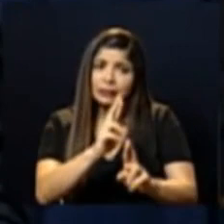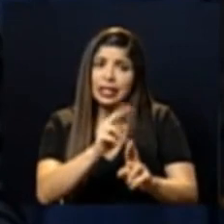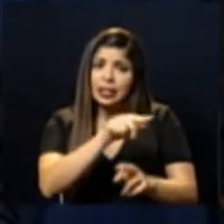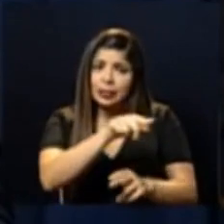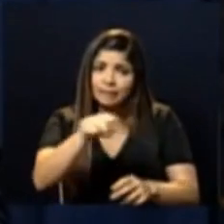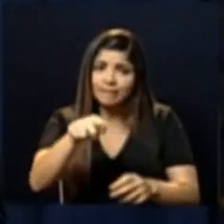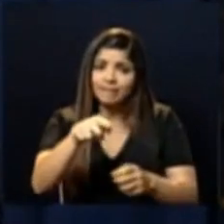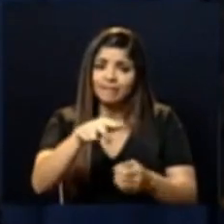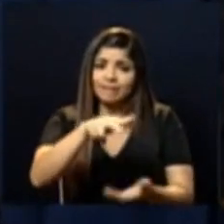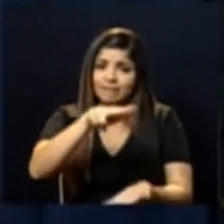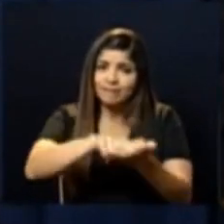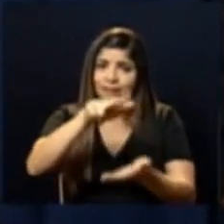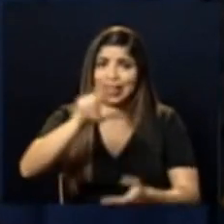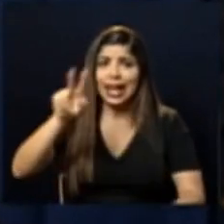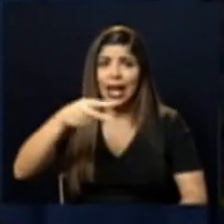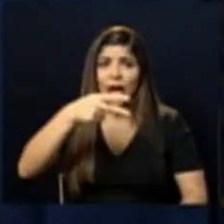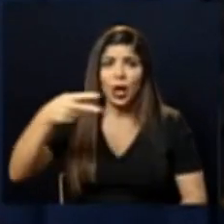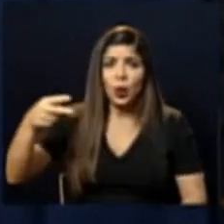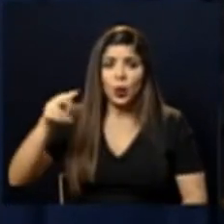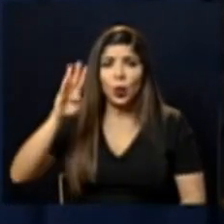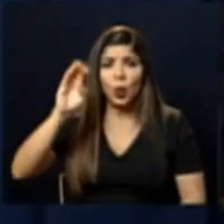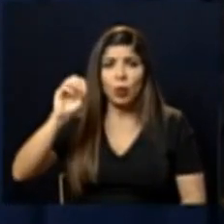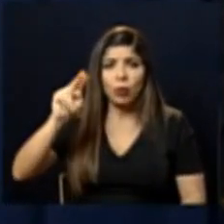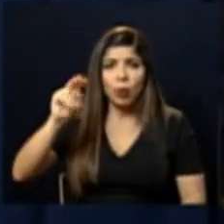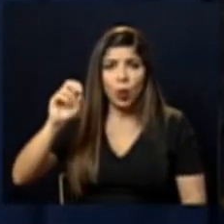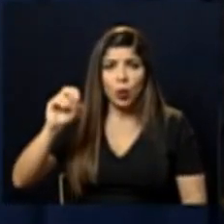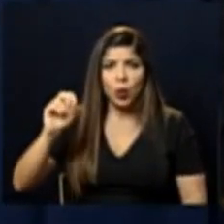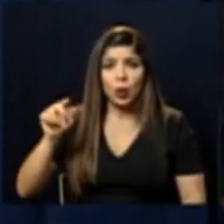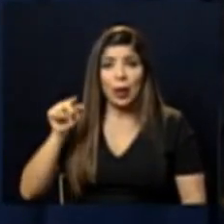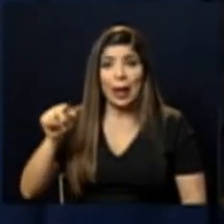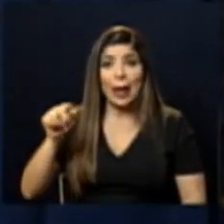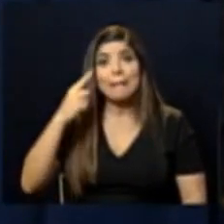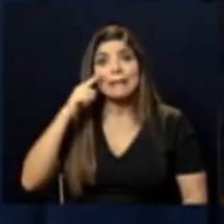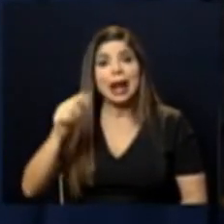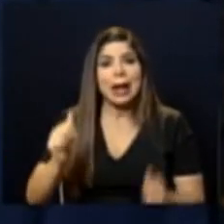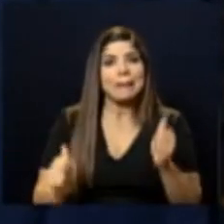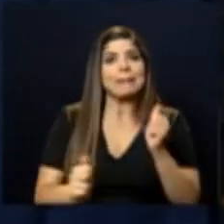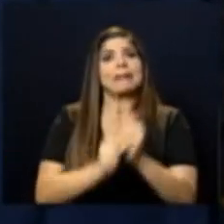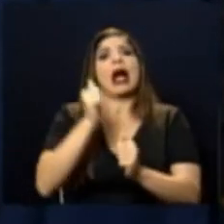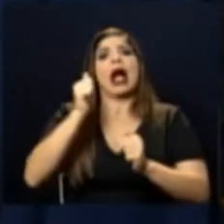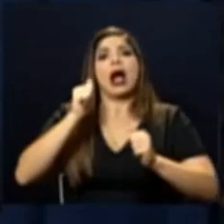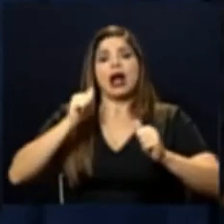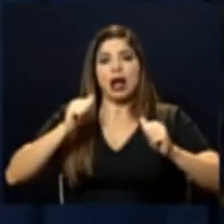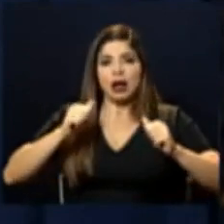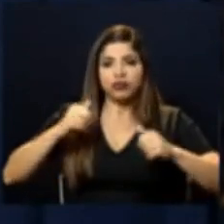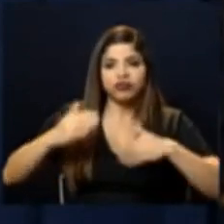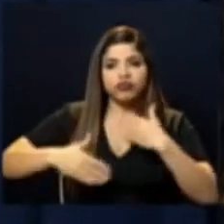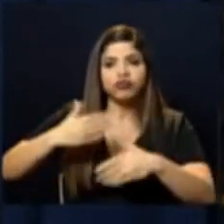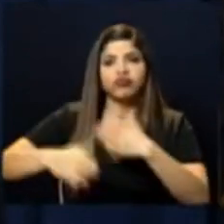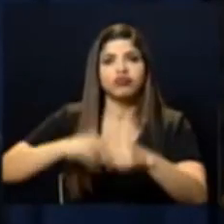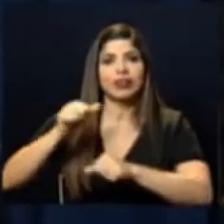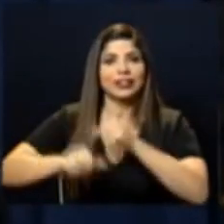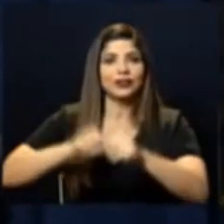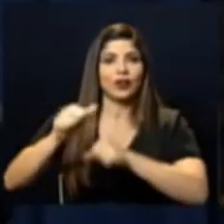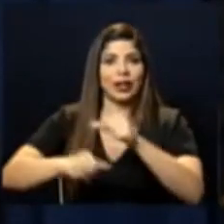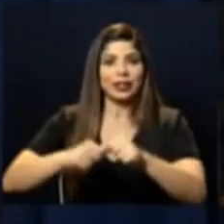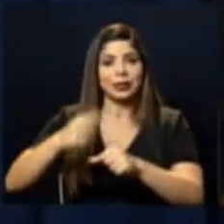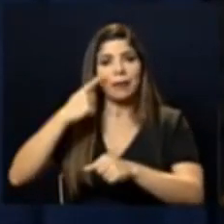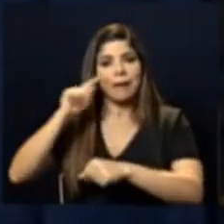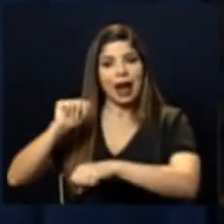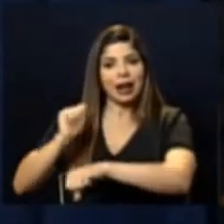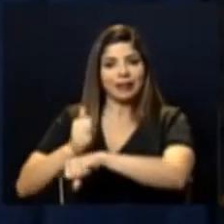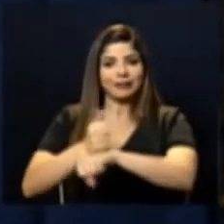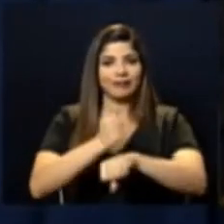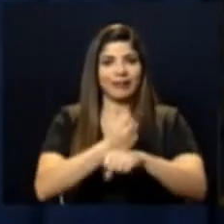con la aprobación de los eurobonos, que permitirán maximizar el efecto del esfuerzo de